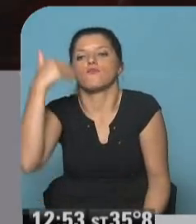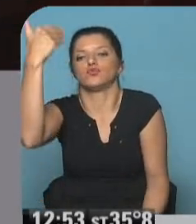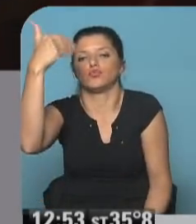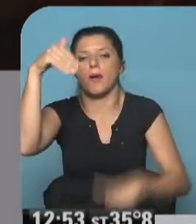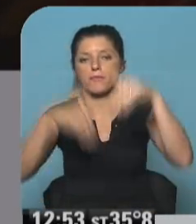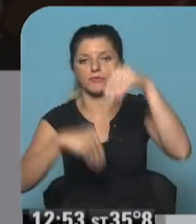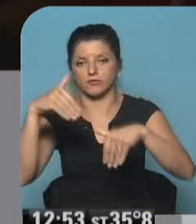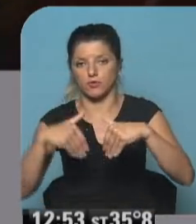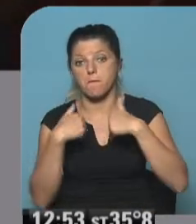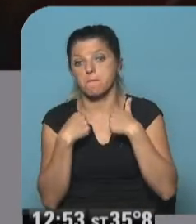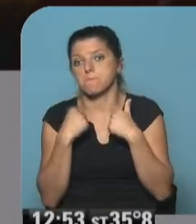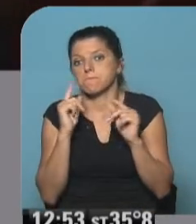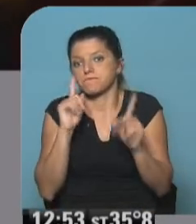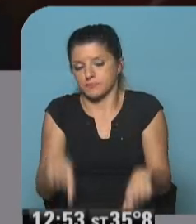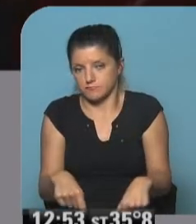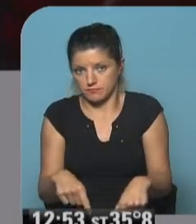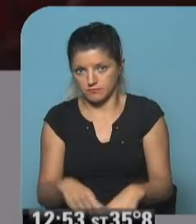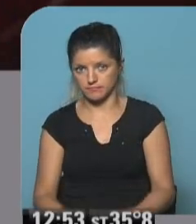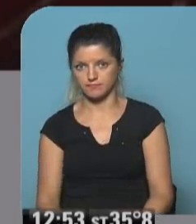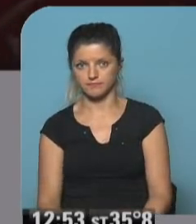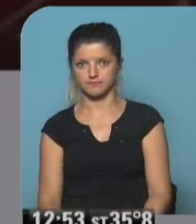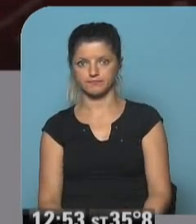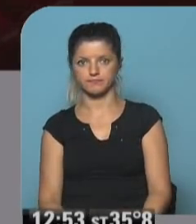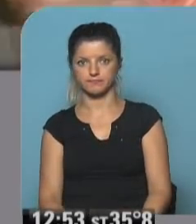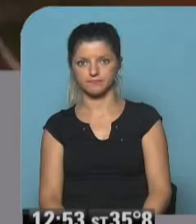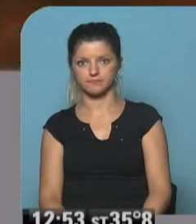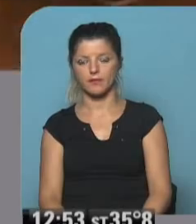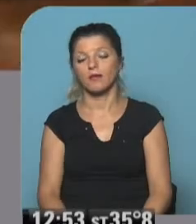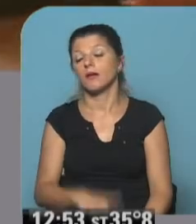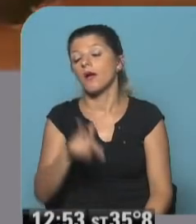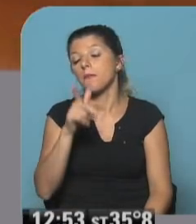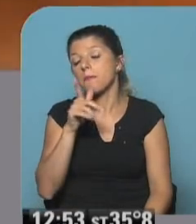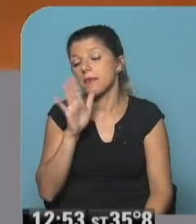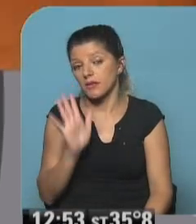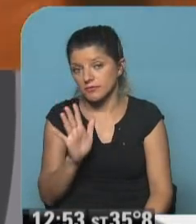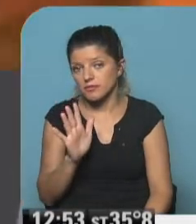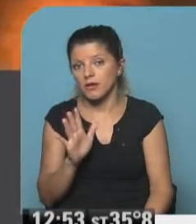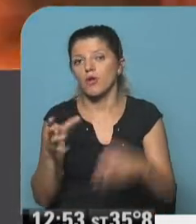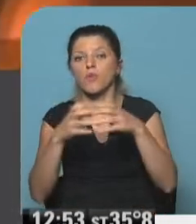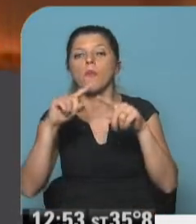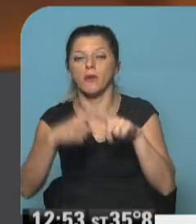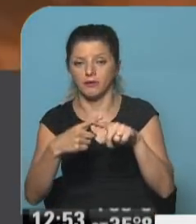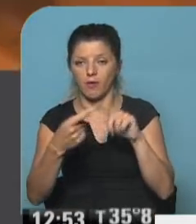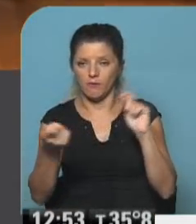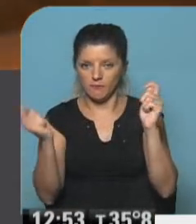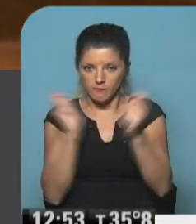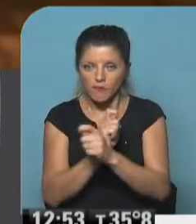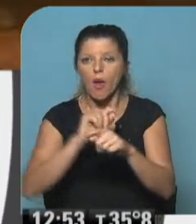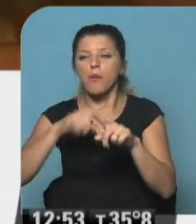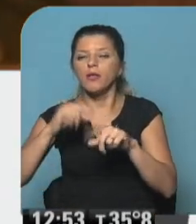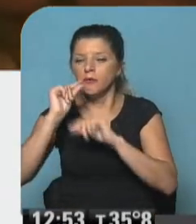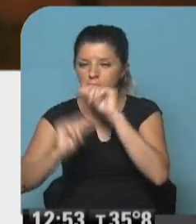electoral. Me parece que todo tiende a una pulverización de la estructura de partidos, a una política cada vez